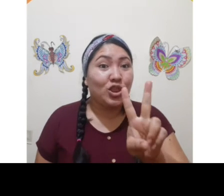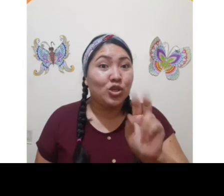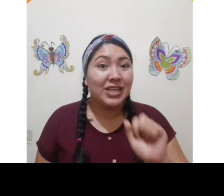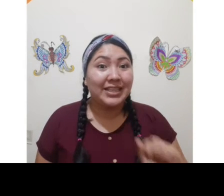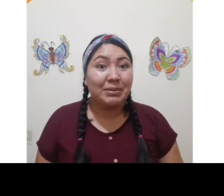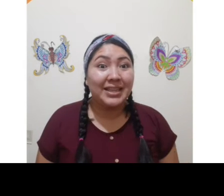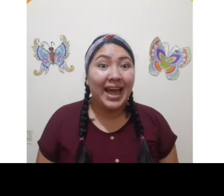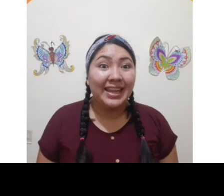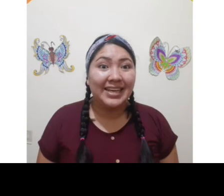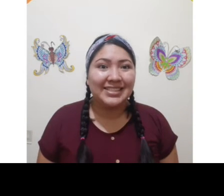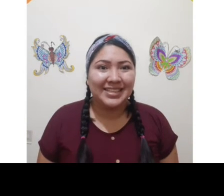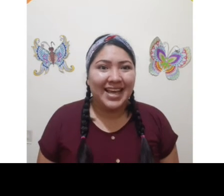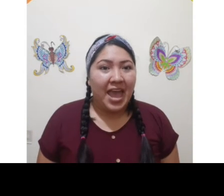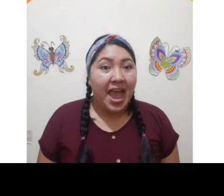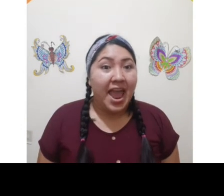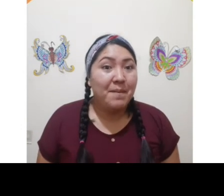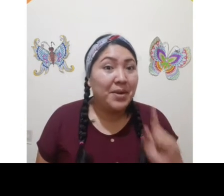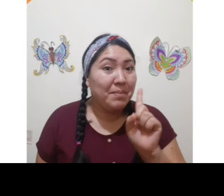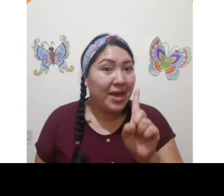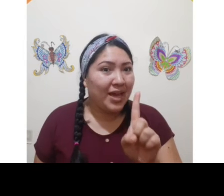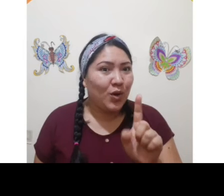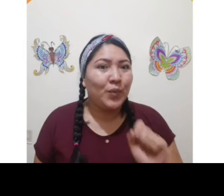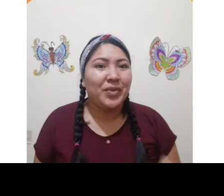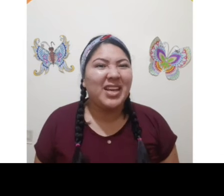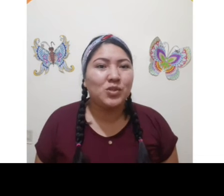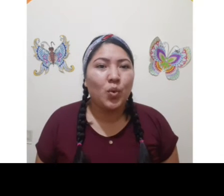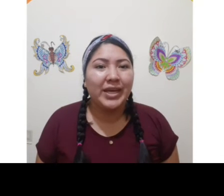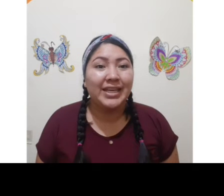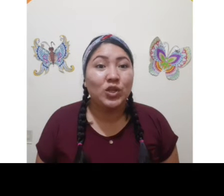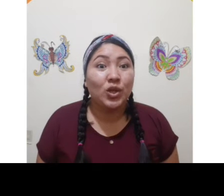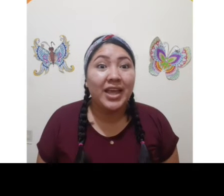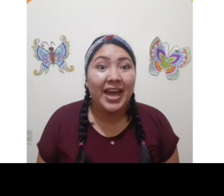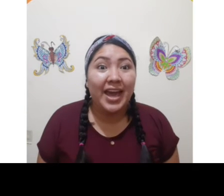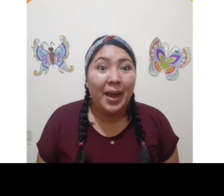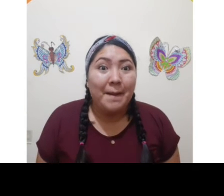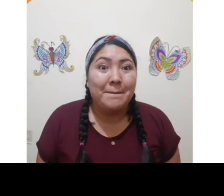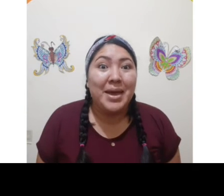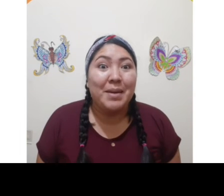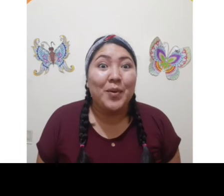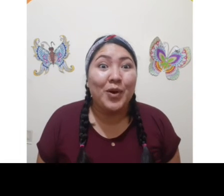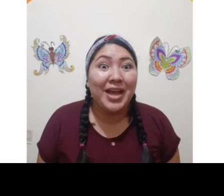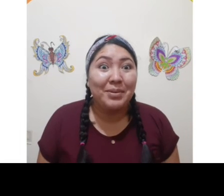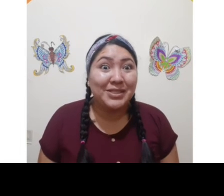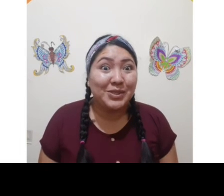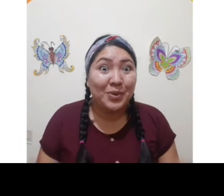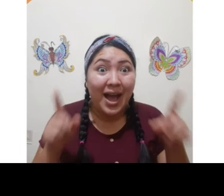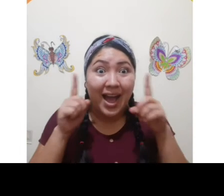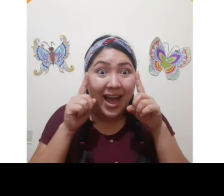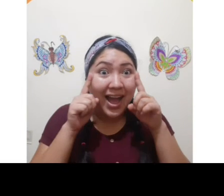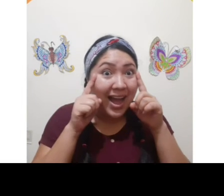dos actividades el primero es un jueguito de memoria